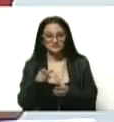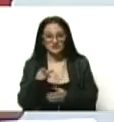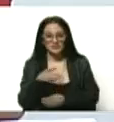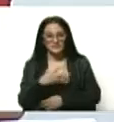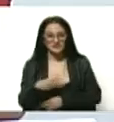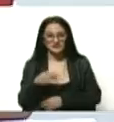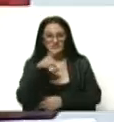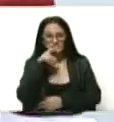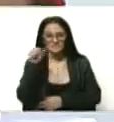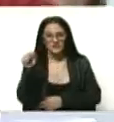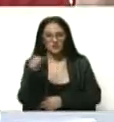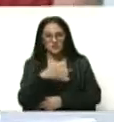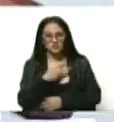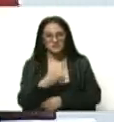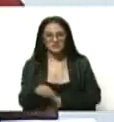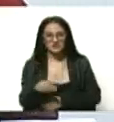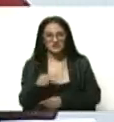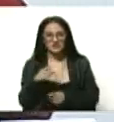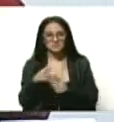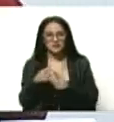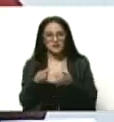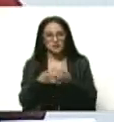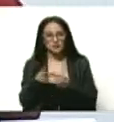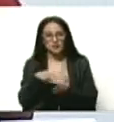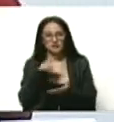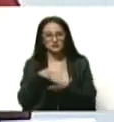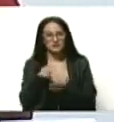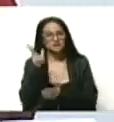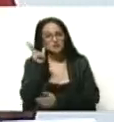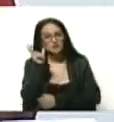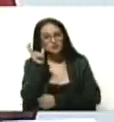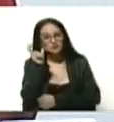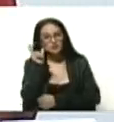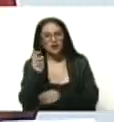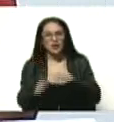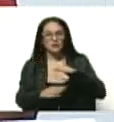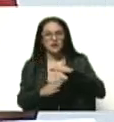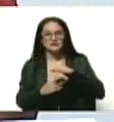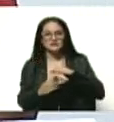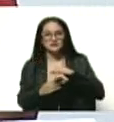Maduro, presidente del partido y la dirección nacional, de escuchar a las bases del partido.